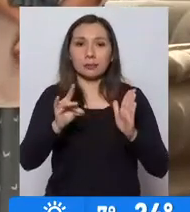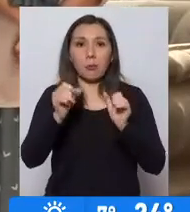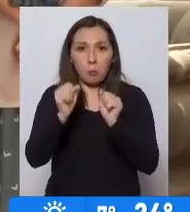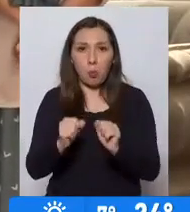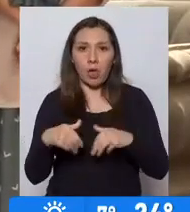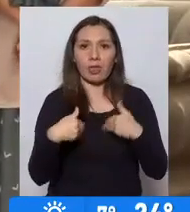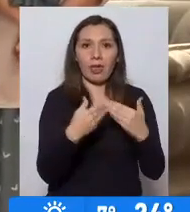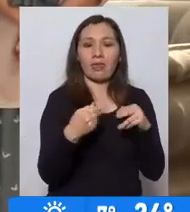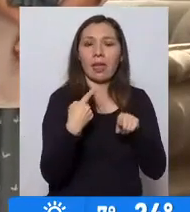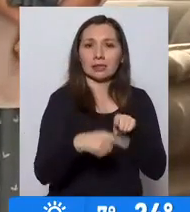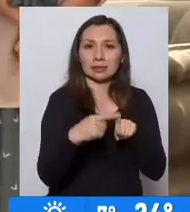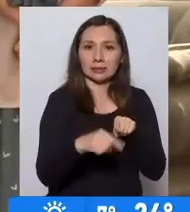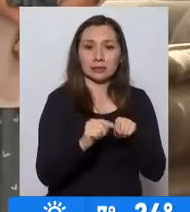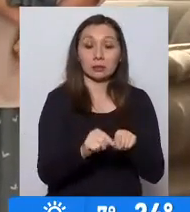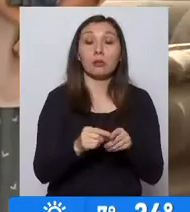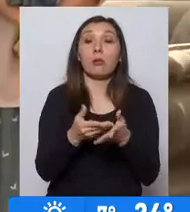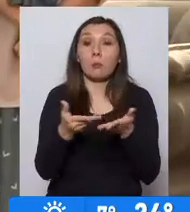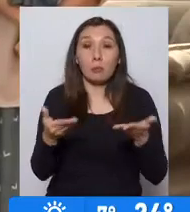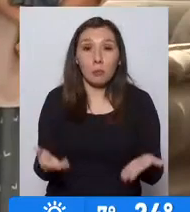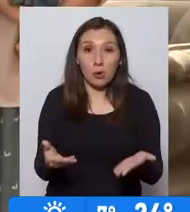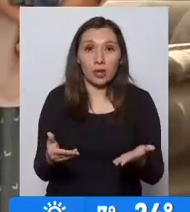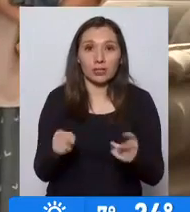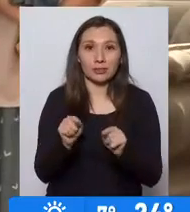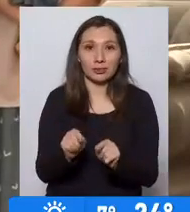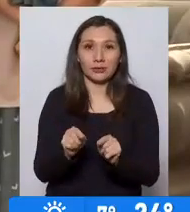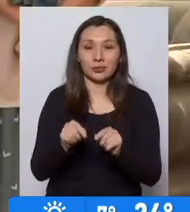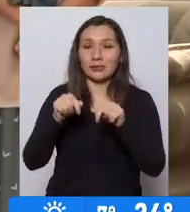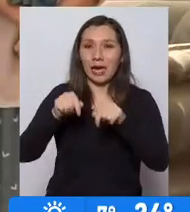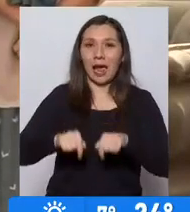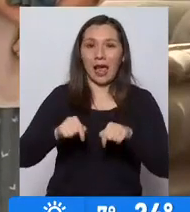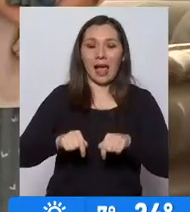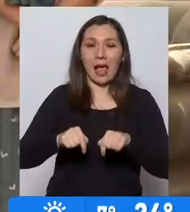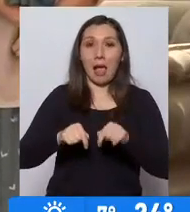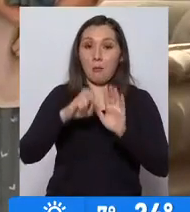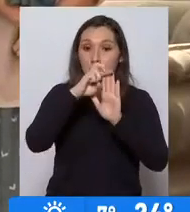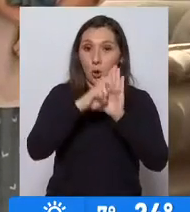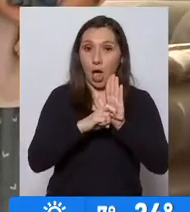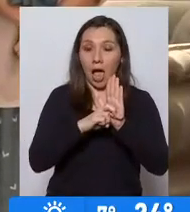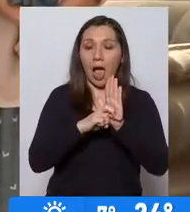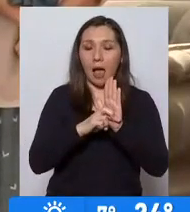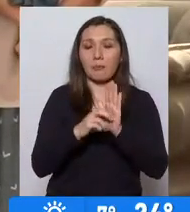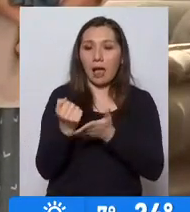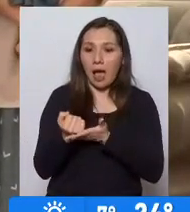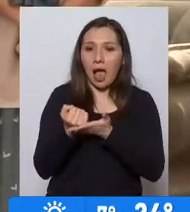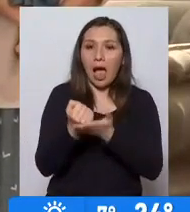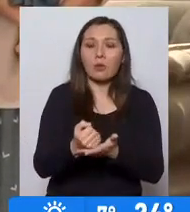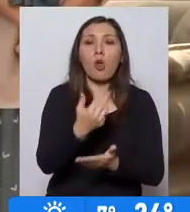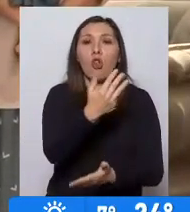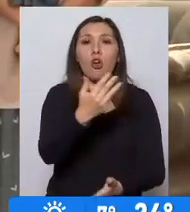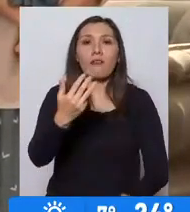elegibilidad. Por esta razón, este programa favorece al